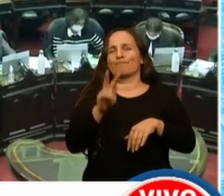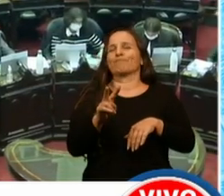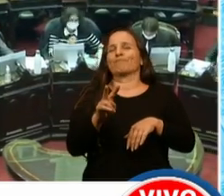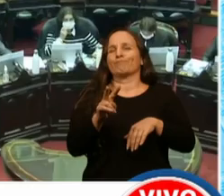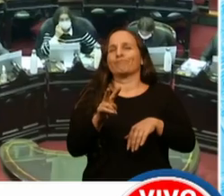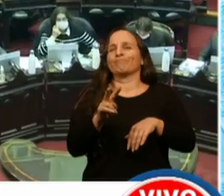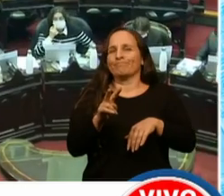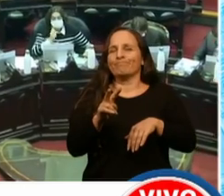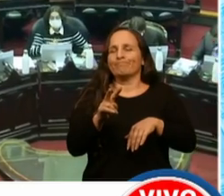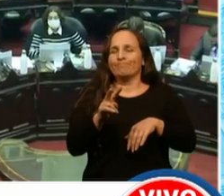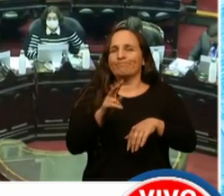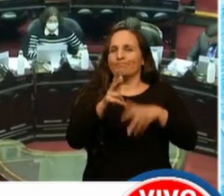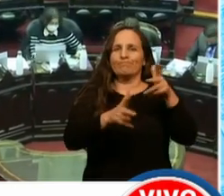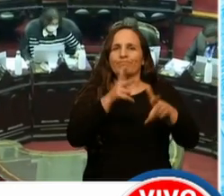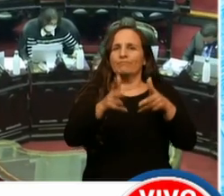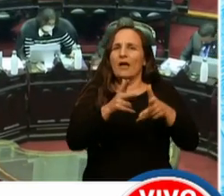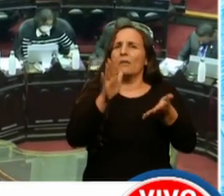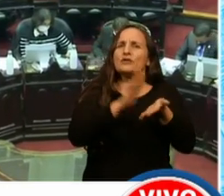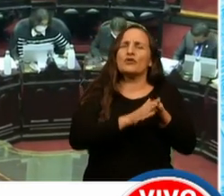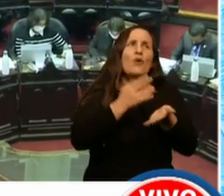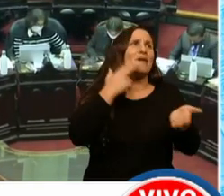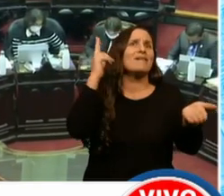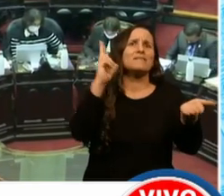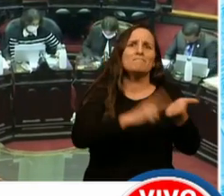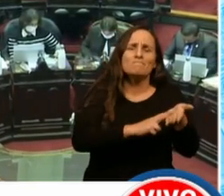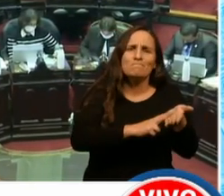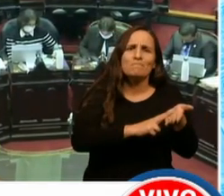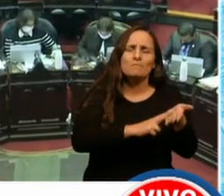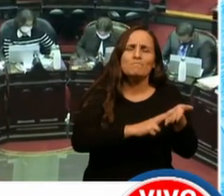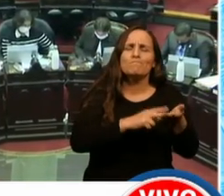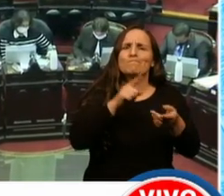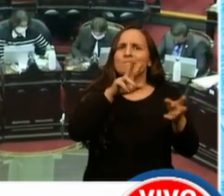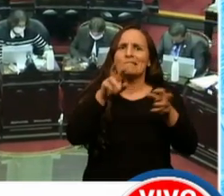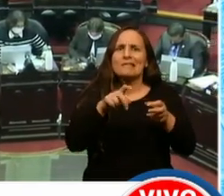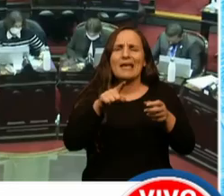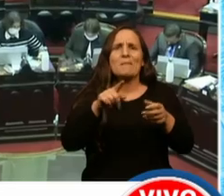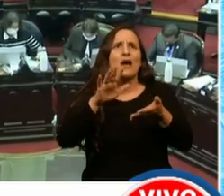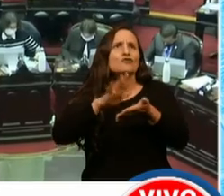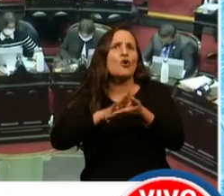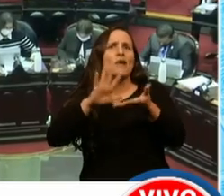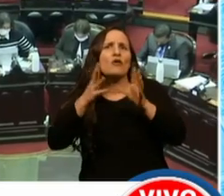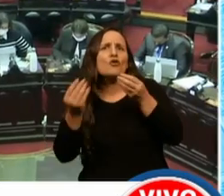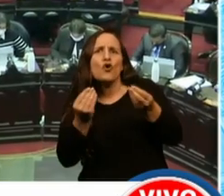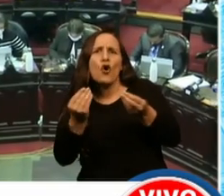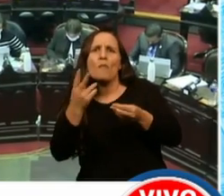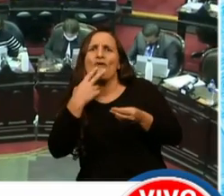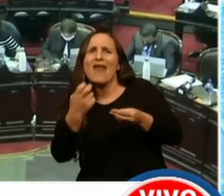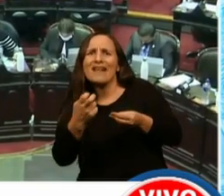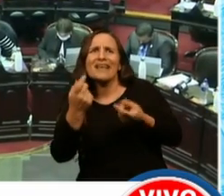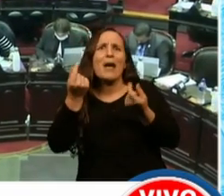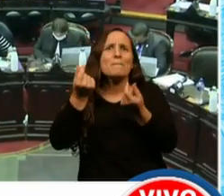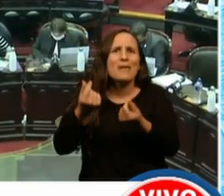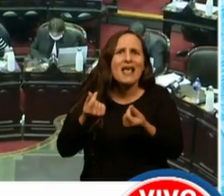cuando se habla de costo fiscal la política energética y de tarifas llevadas por el